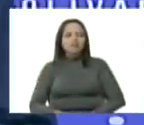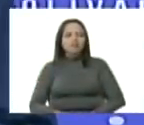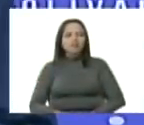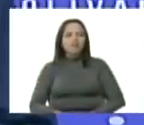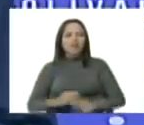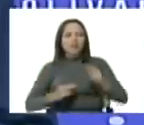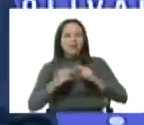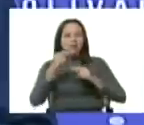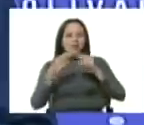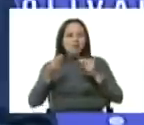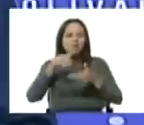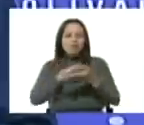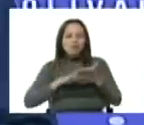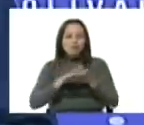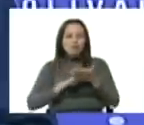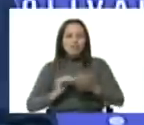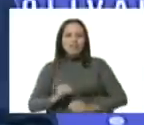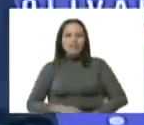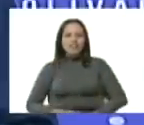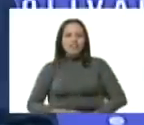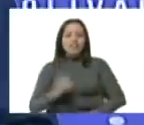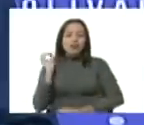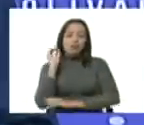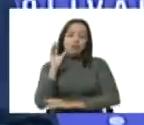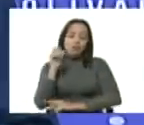y desde el Consejo